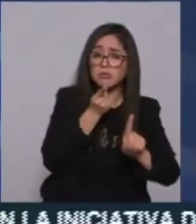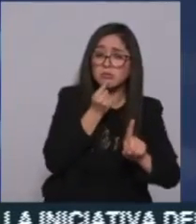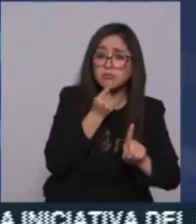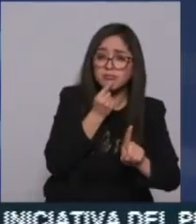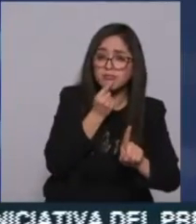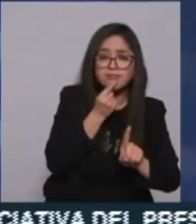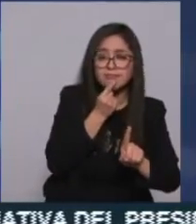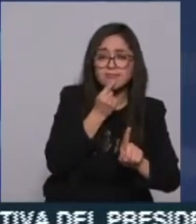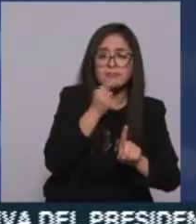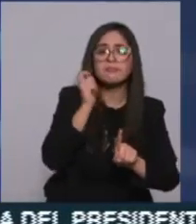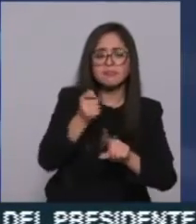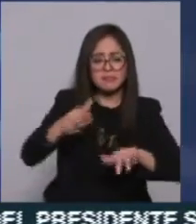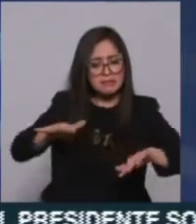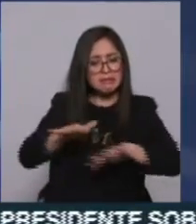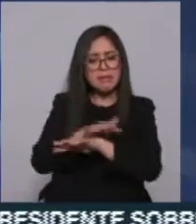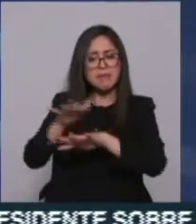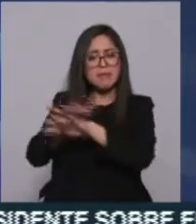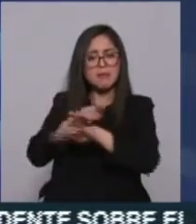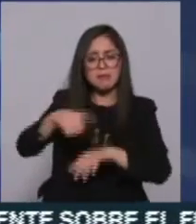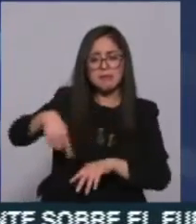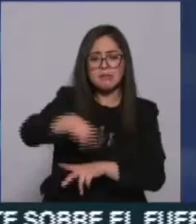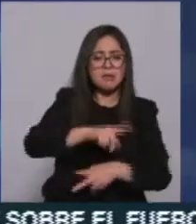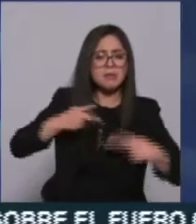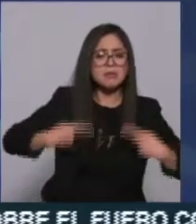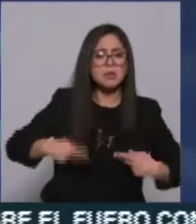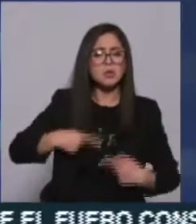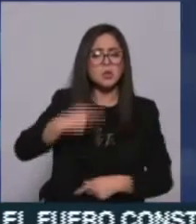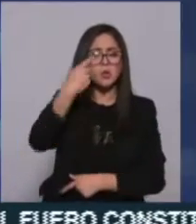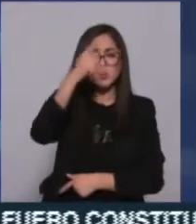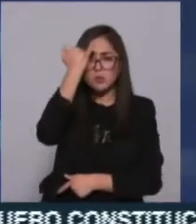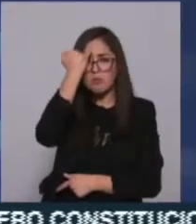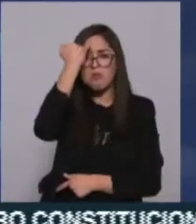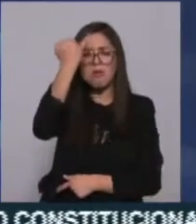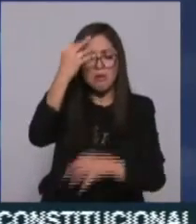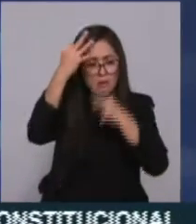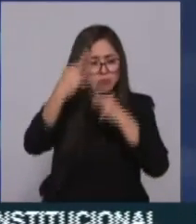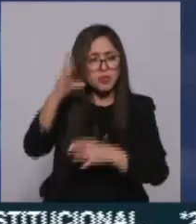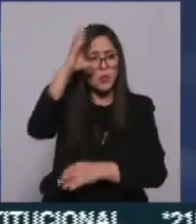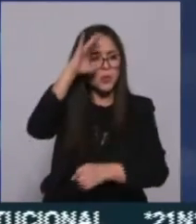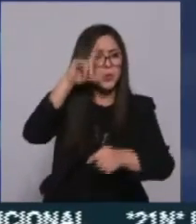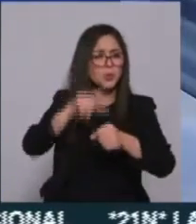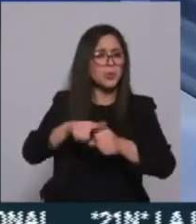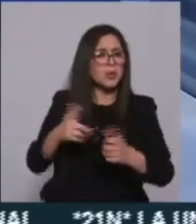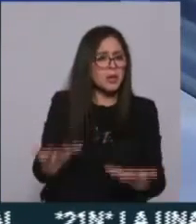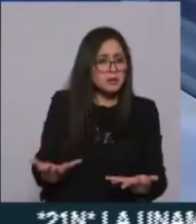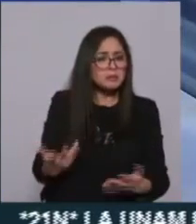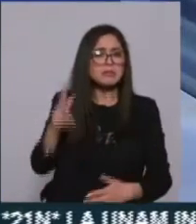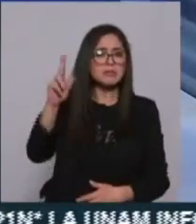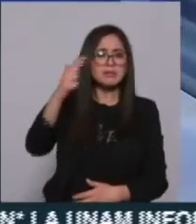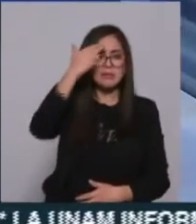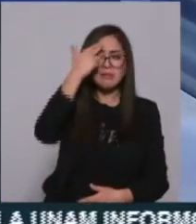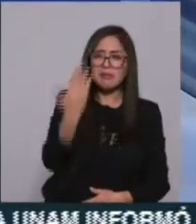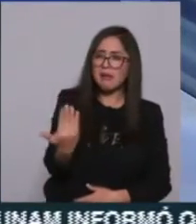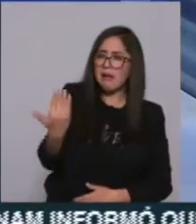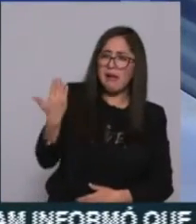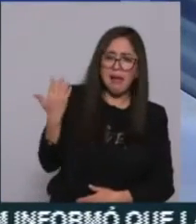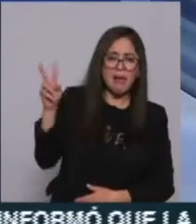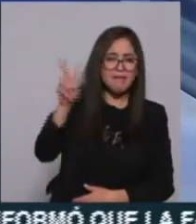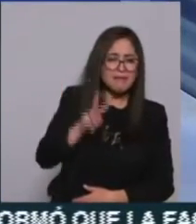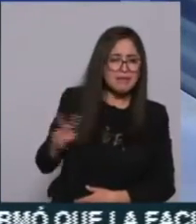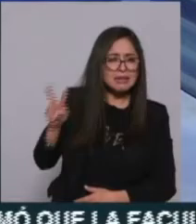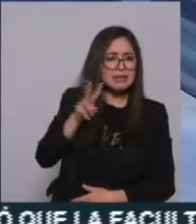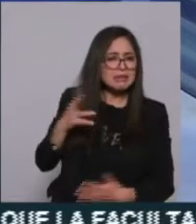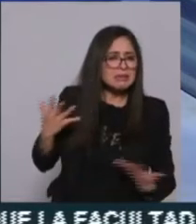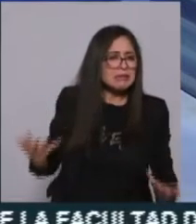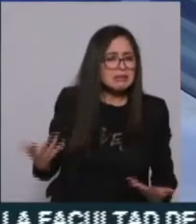de transformación cultural. Y de alguna manera los hechos del viernes lamentables, ¿no? Estas protestas, bueno, en el